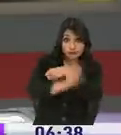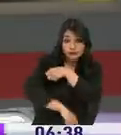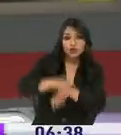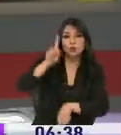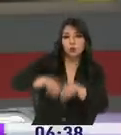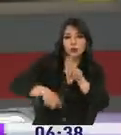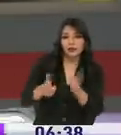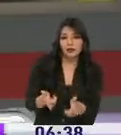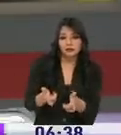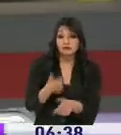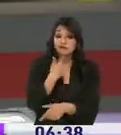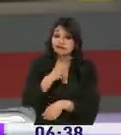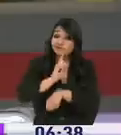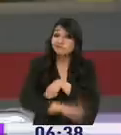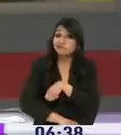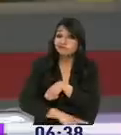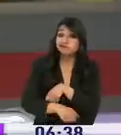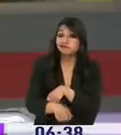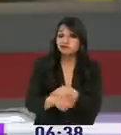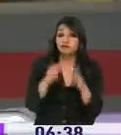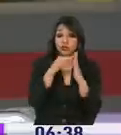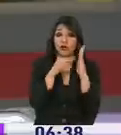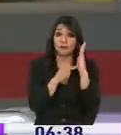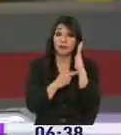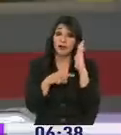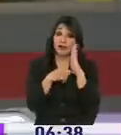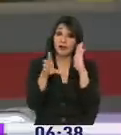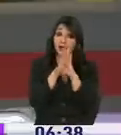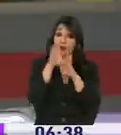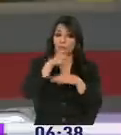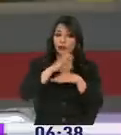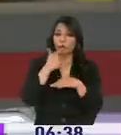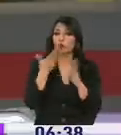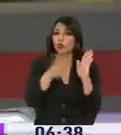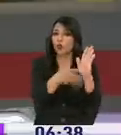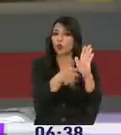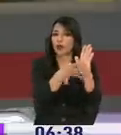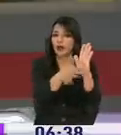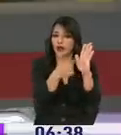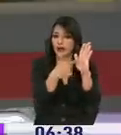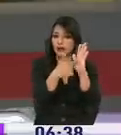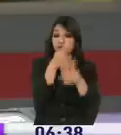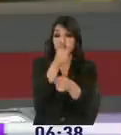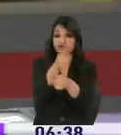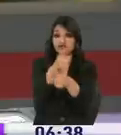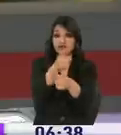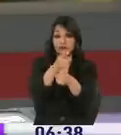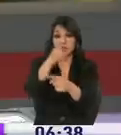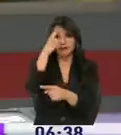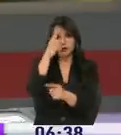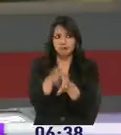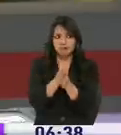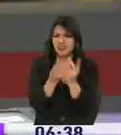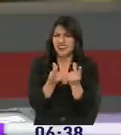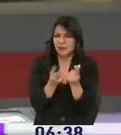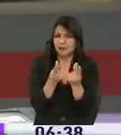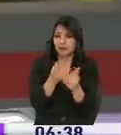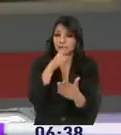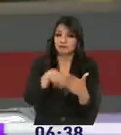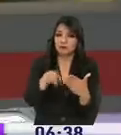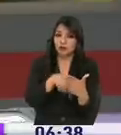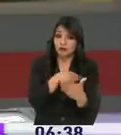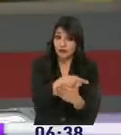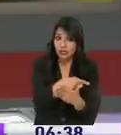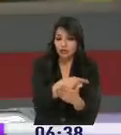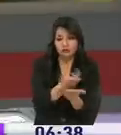porque este supuesto delito no está normado en las leyes de nuestro país. Al respecto, el régimen demanda agilidad en la aprobación de un proyecto de ley